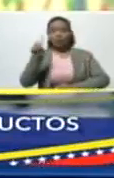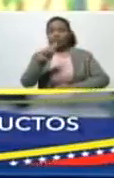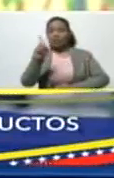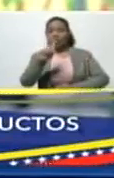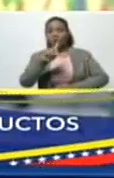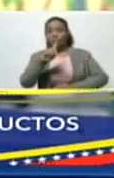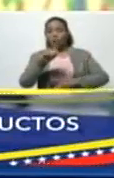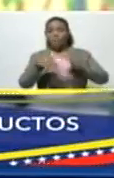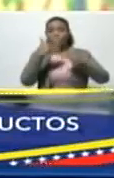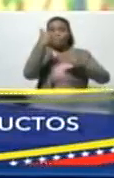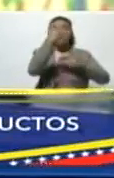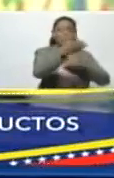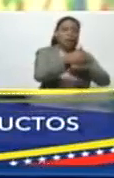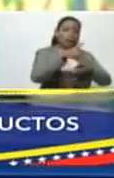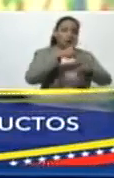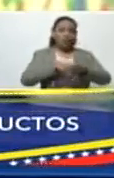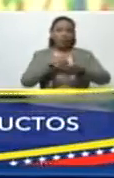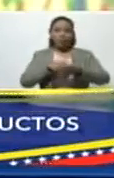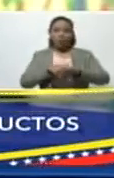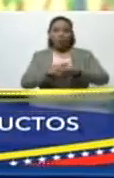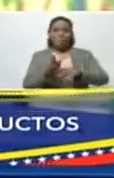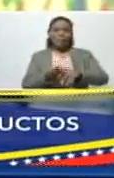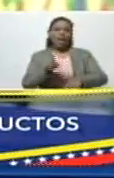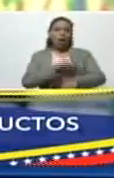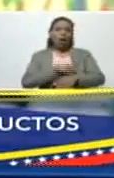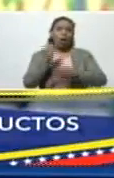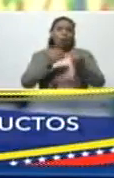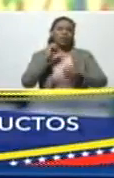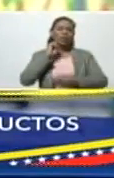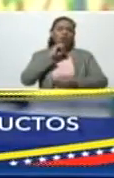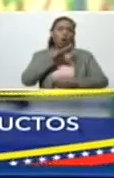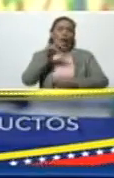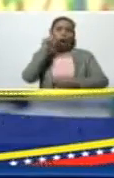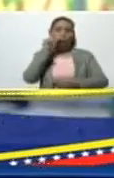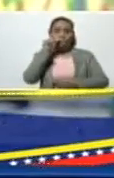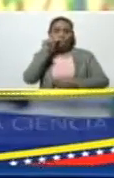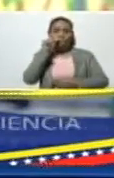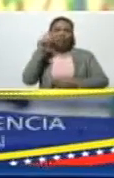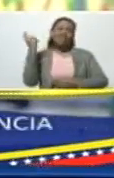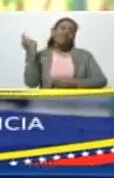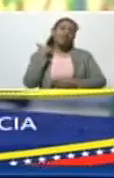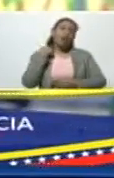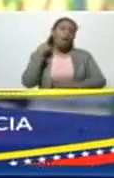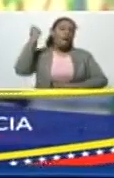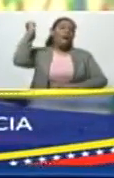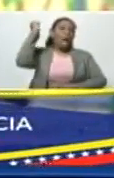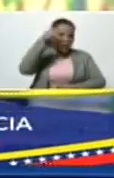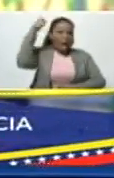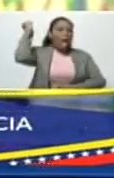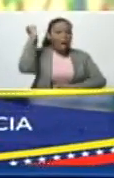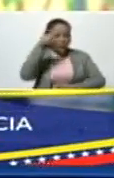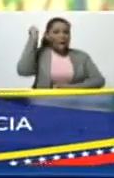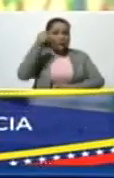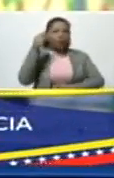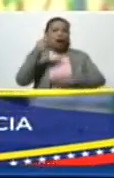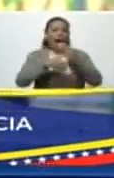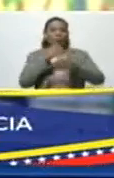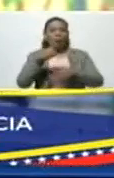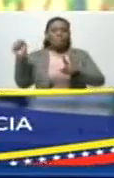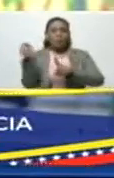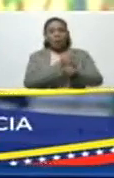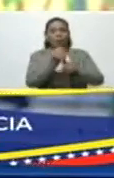pasaremos a la época de las cavernas o peor, y seremos dominados, sometidos, explotados, expoliados